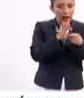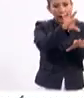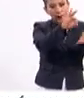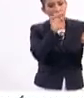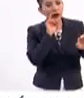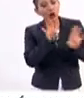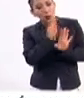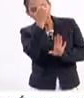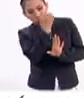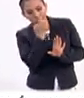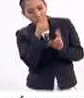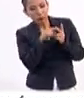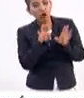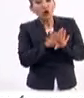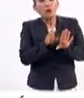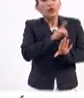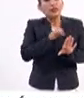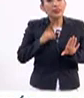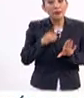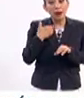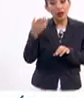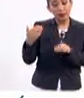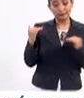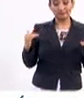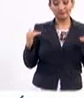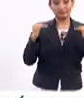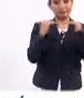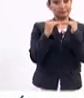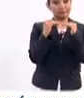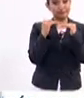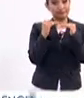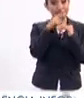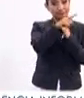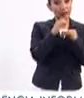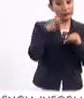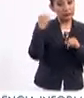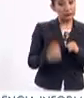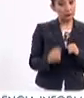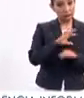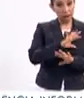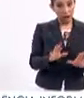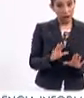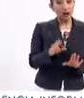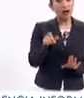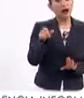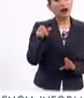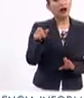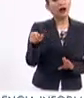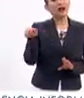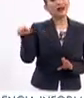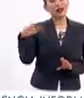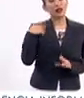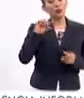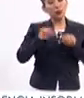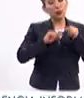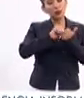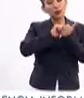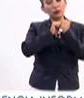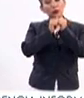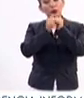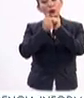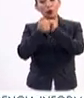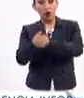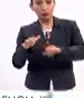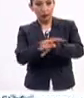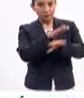a las mujeres, de qué manera se tenía que cumplir la cuota de que era una acción afirmativa todavía y finalmente transitó después del modelo